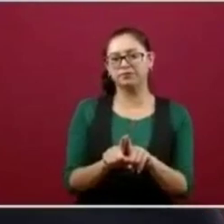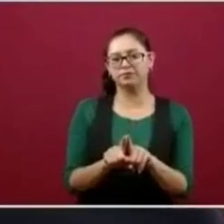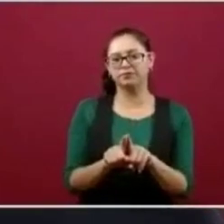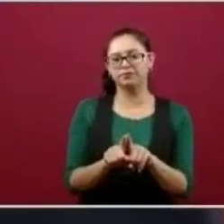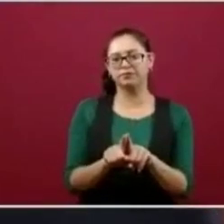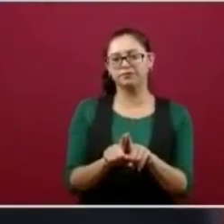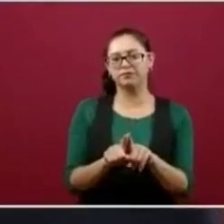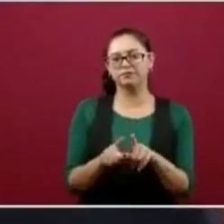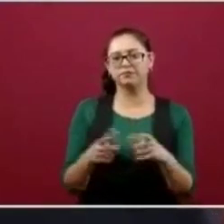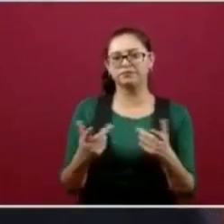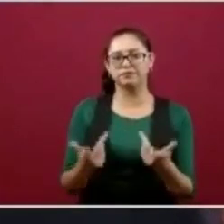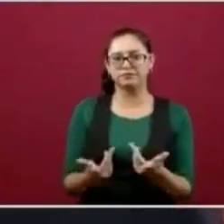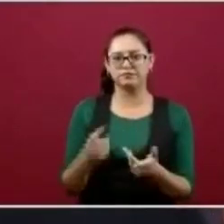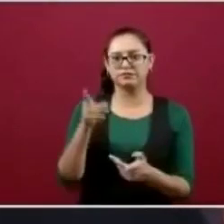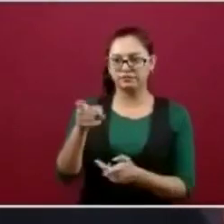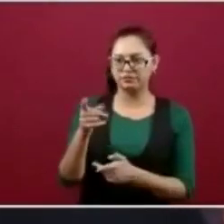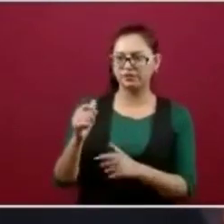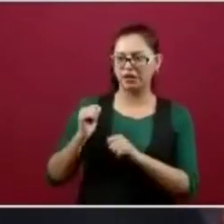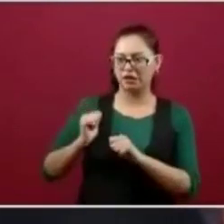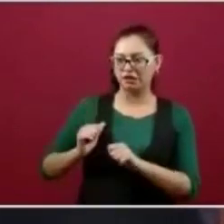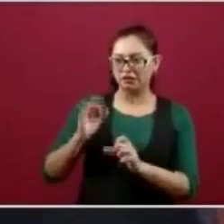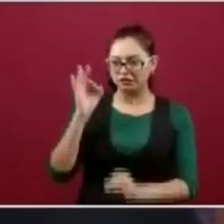con el Poder Judicial